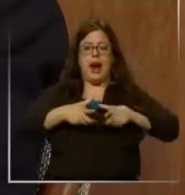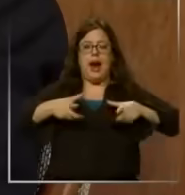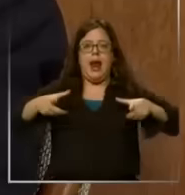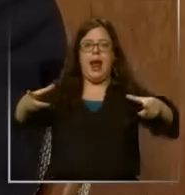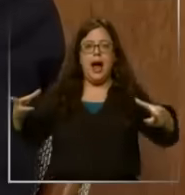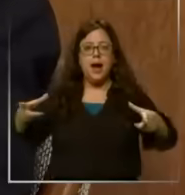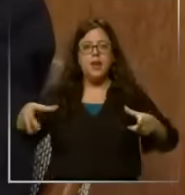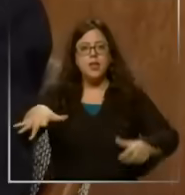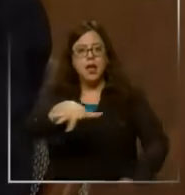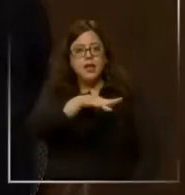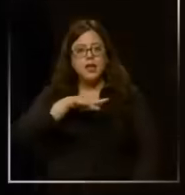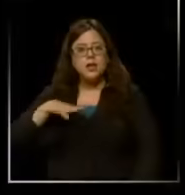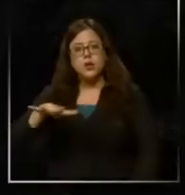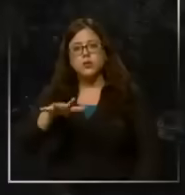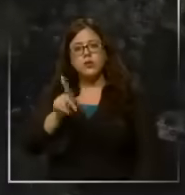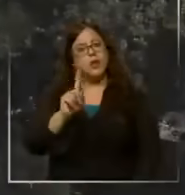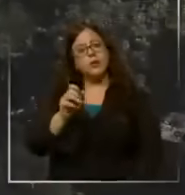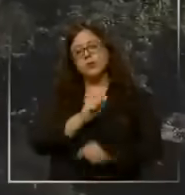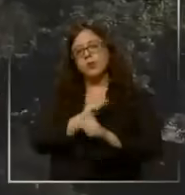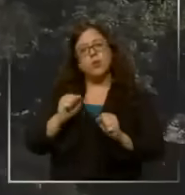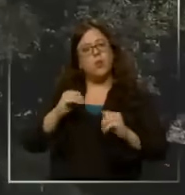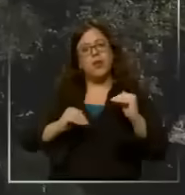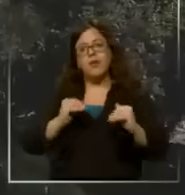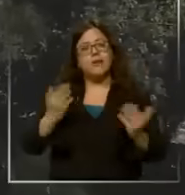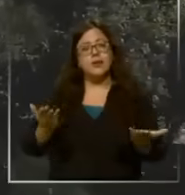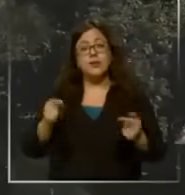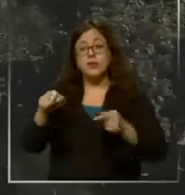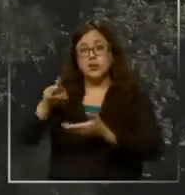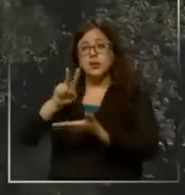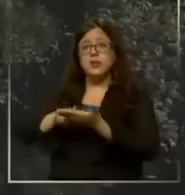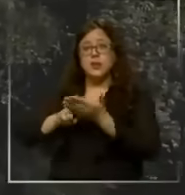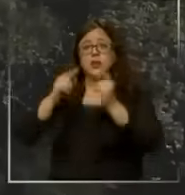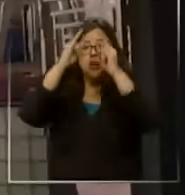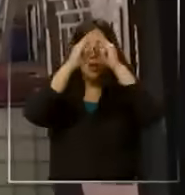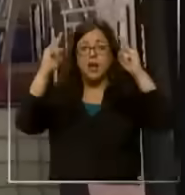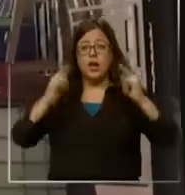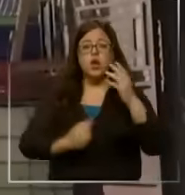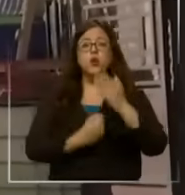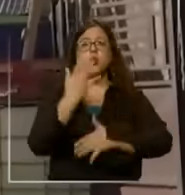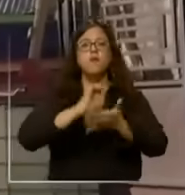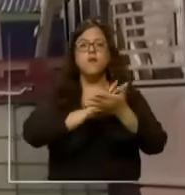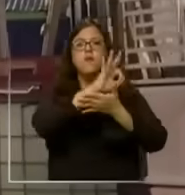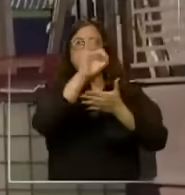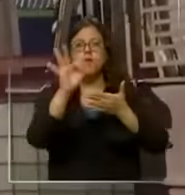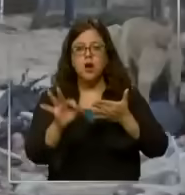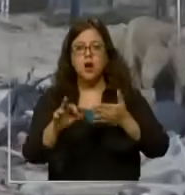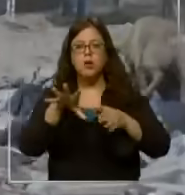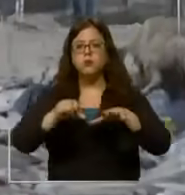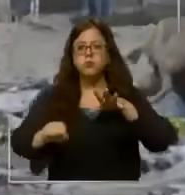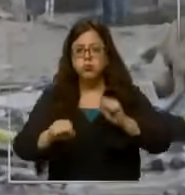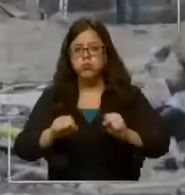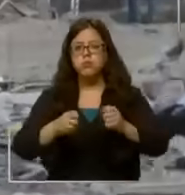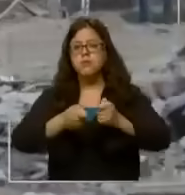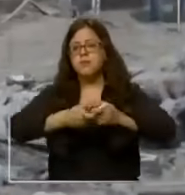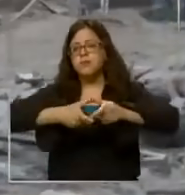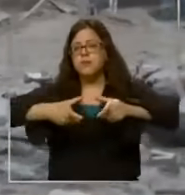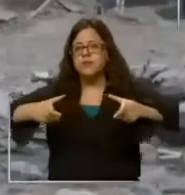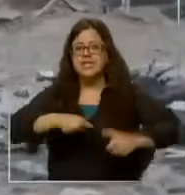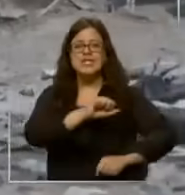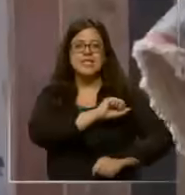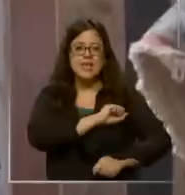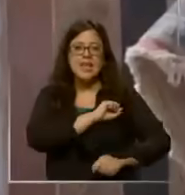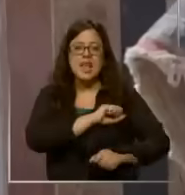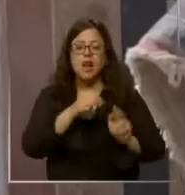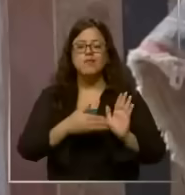que no siempre es viable. Es la realidad del campamento Nuevo Amanecer, la toma más grande de Santiago. Es el